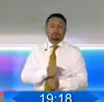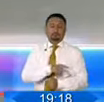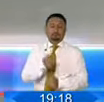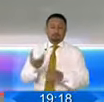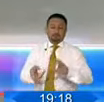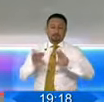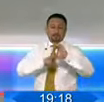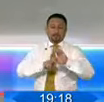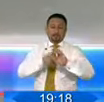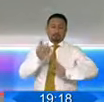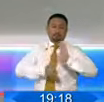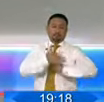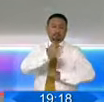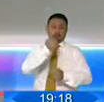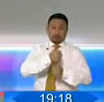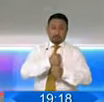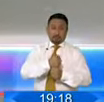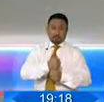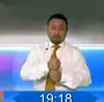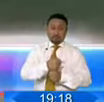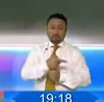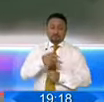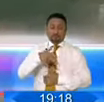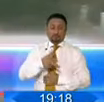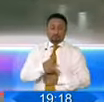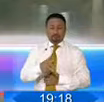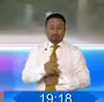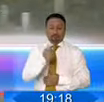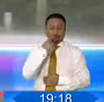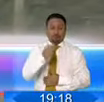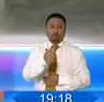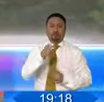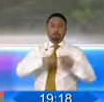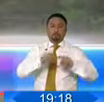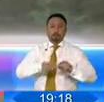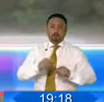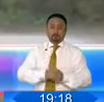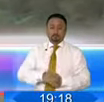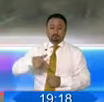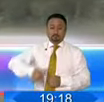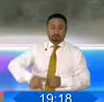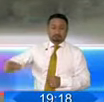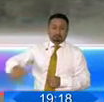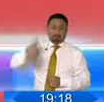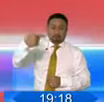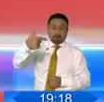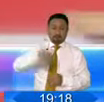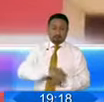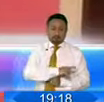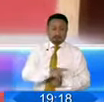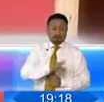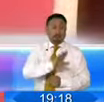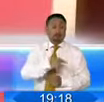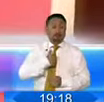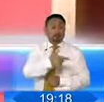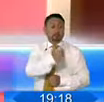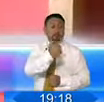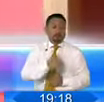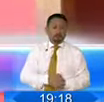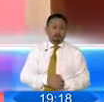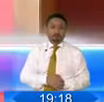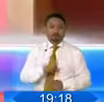al vehículo para ir al trabajo. En el trayecto, el chofer recogió a un hombre con un arma de fuego y bajo amenazas de muerte, la llevaron a un